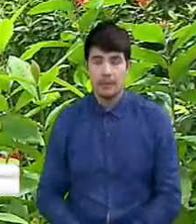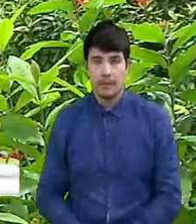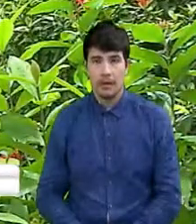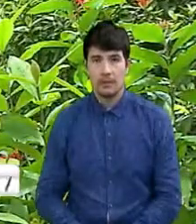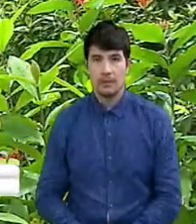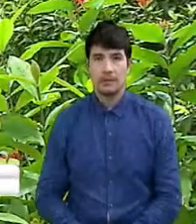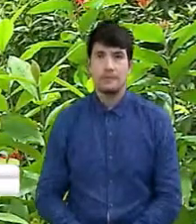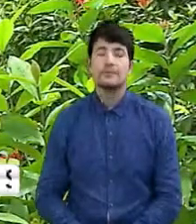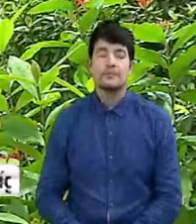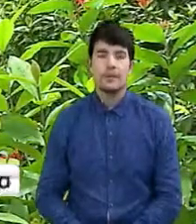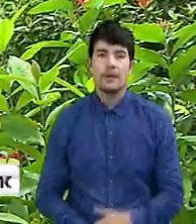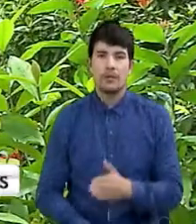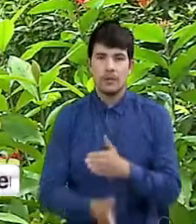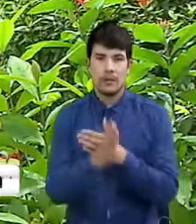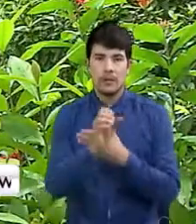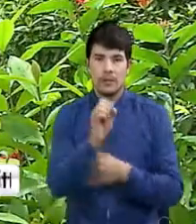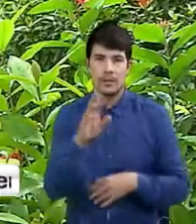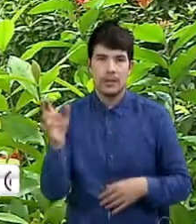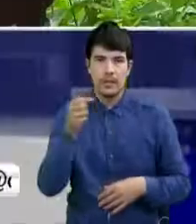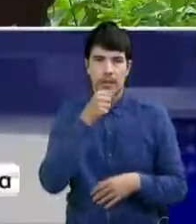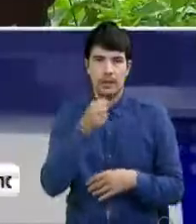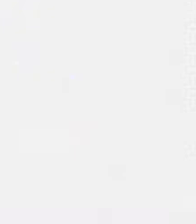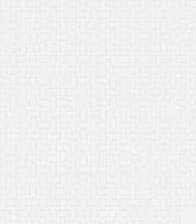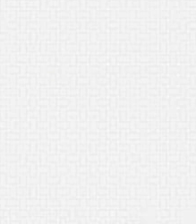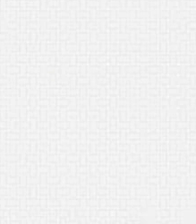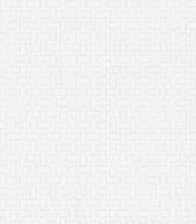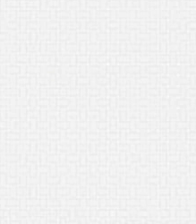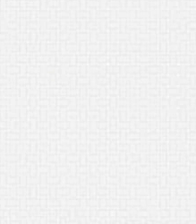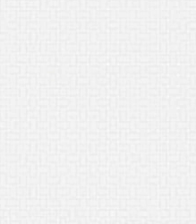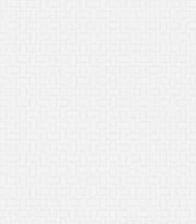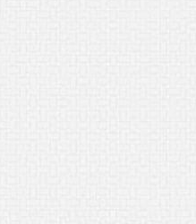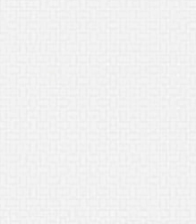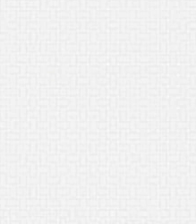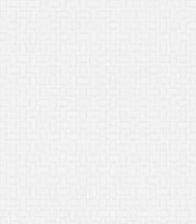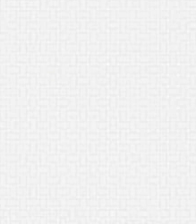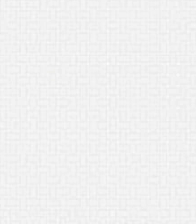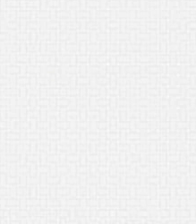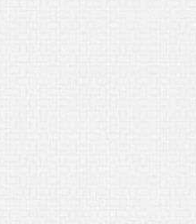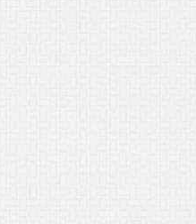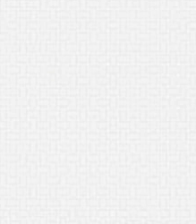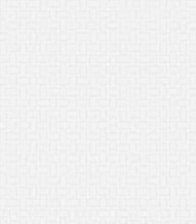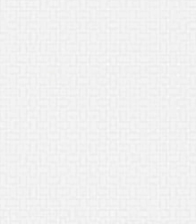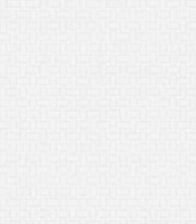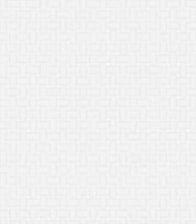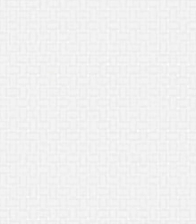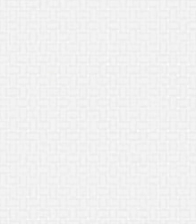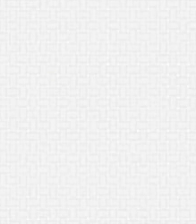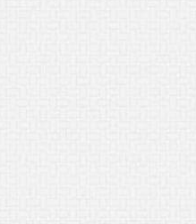aftosa. Volvemos a estudio, que tengan una feliz tarde. Canaltro.com